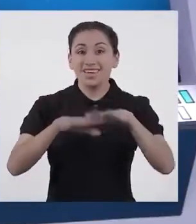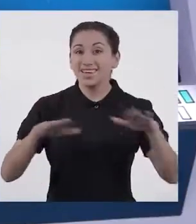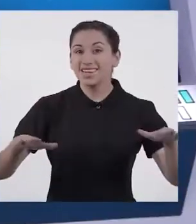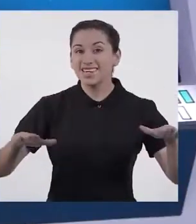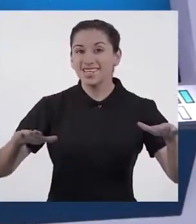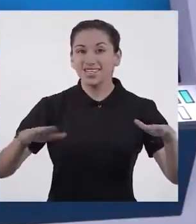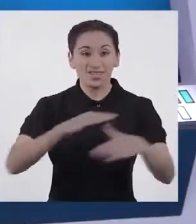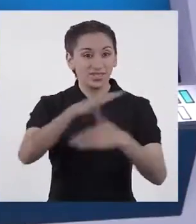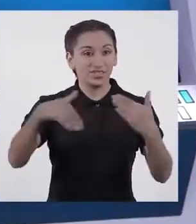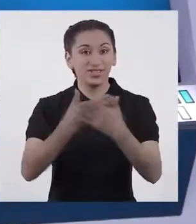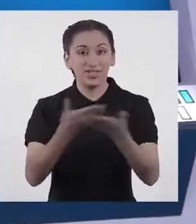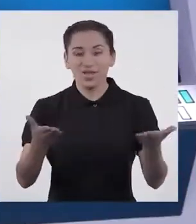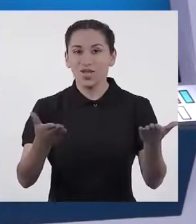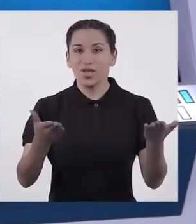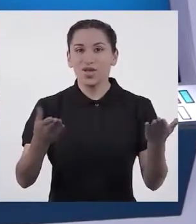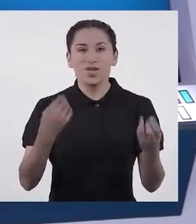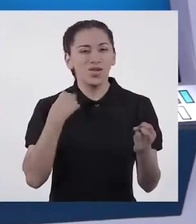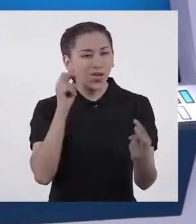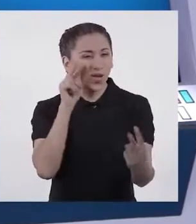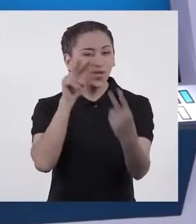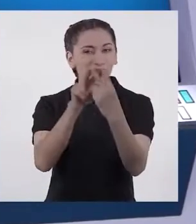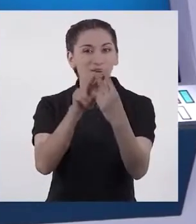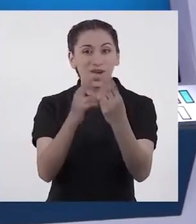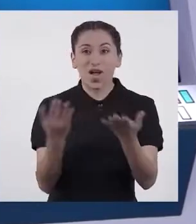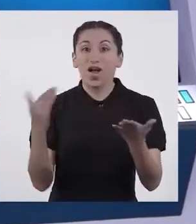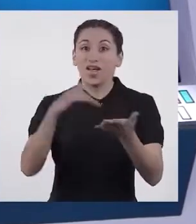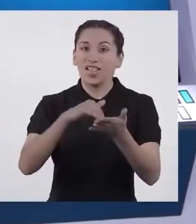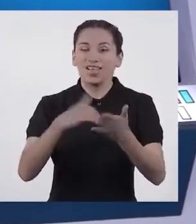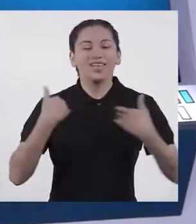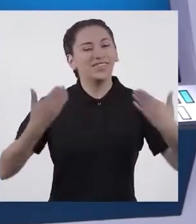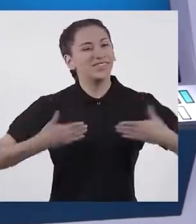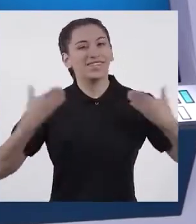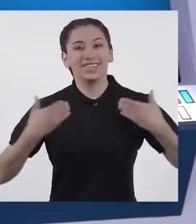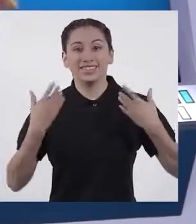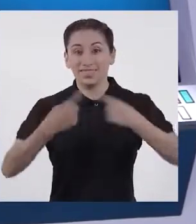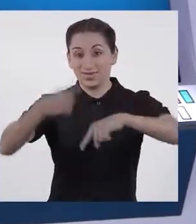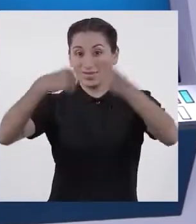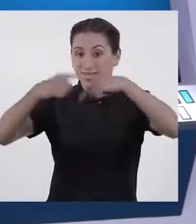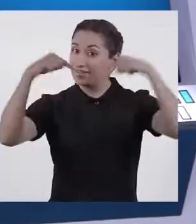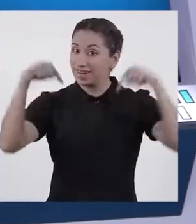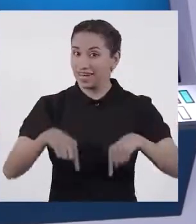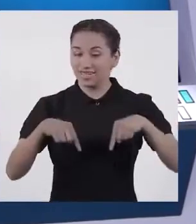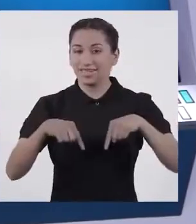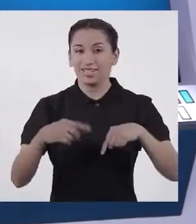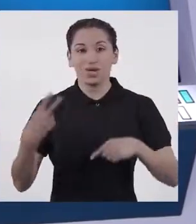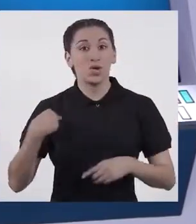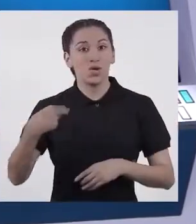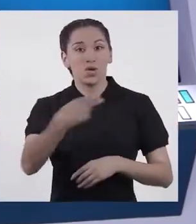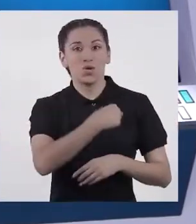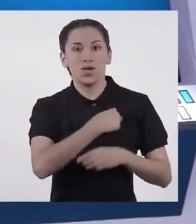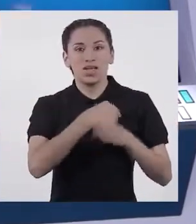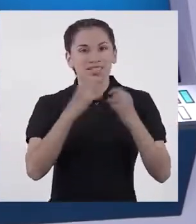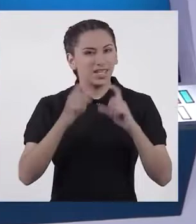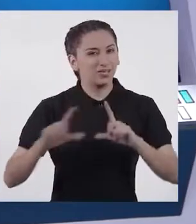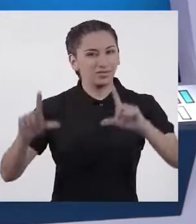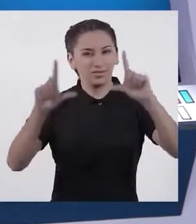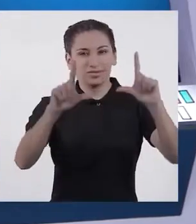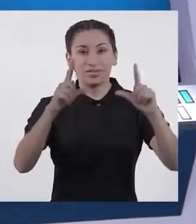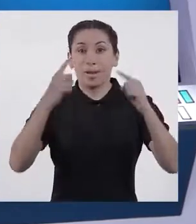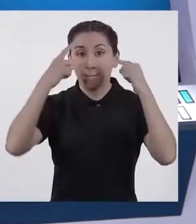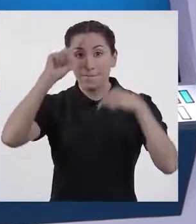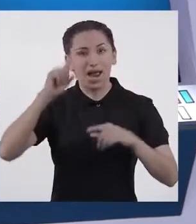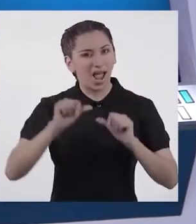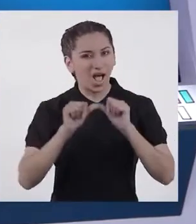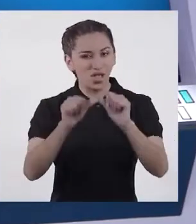¡Niñas y niños! ¡Qué bueno verlos de nuevo! Estamos de vuelta aquí, en nuestra red, para